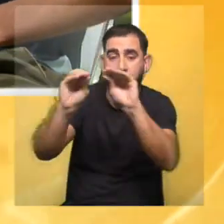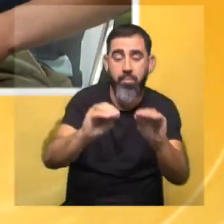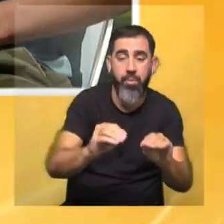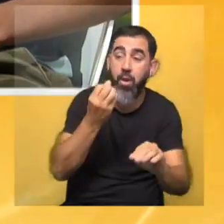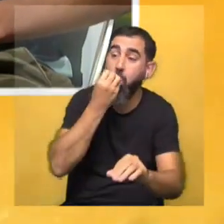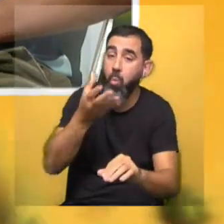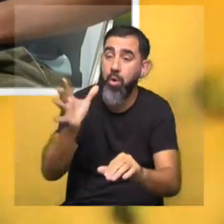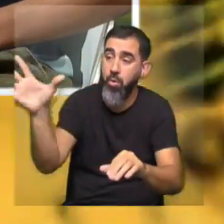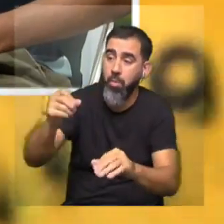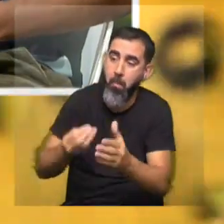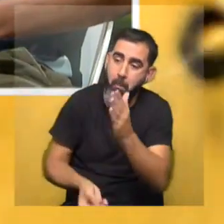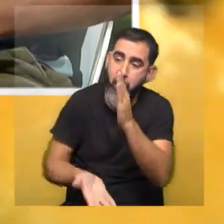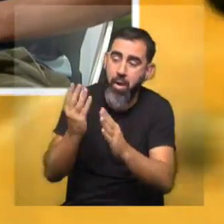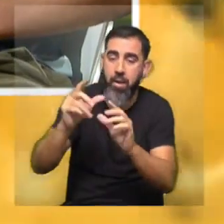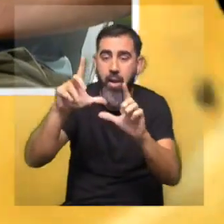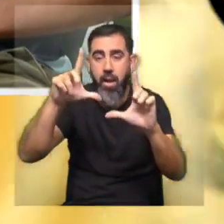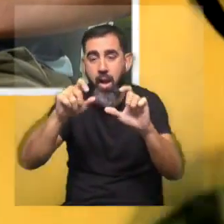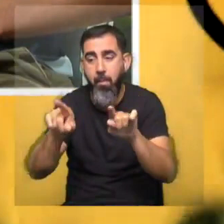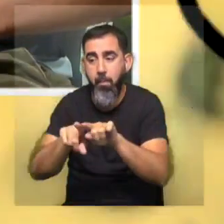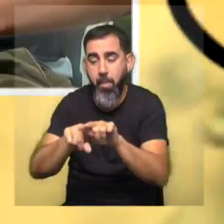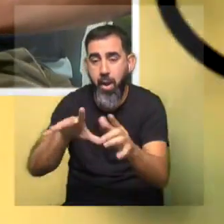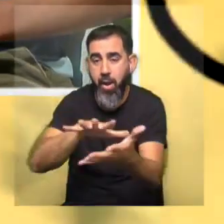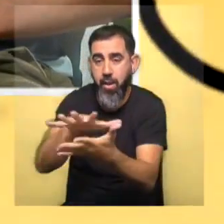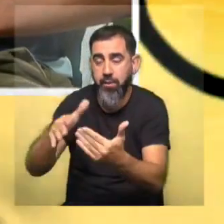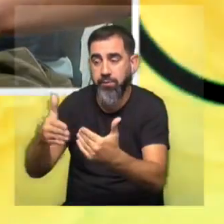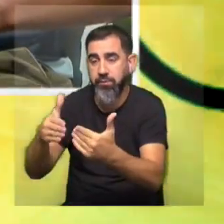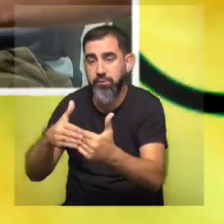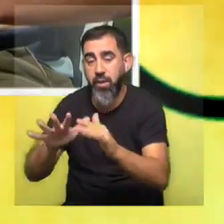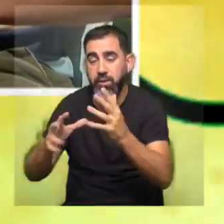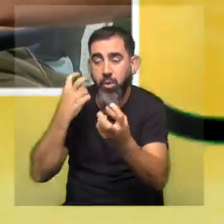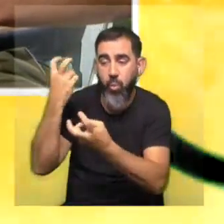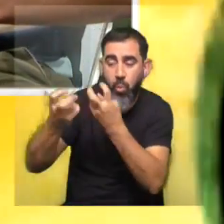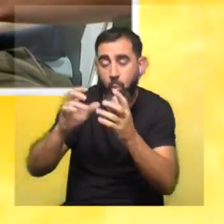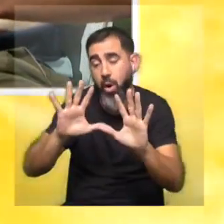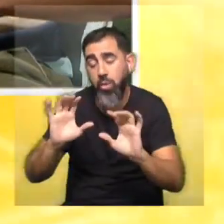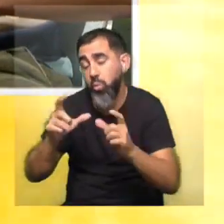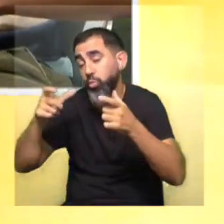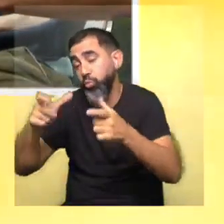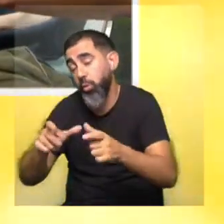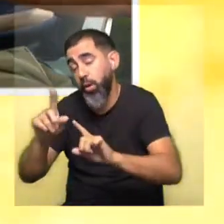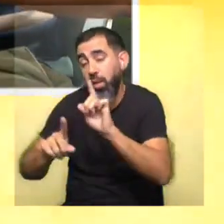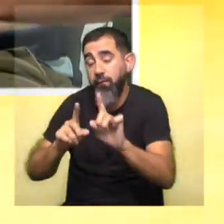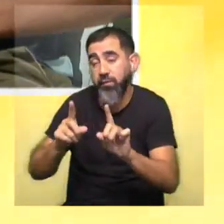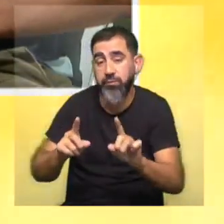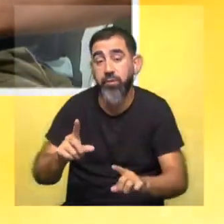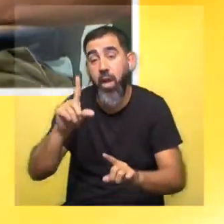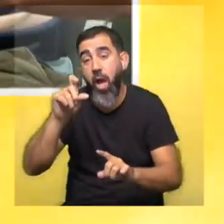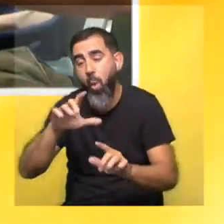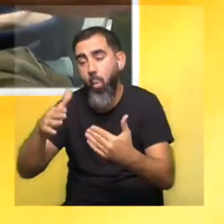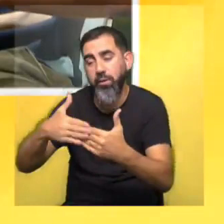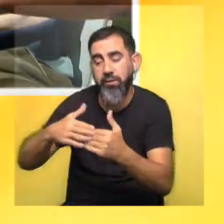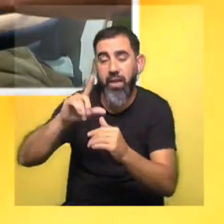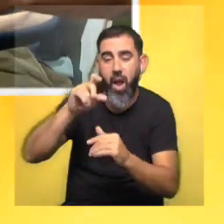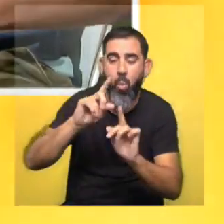está bueno, traemos más a ese mismo lugar. Y más o menos es así, buscando un poco senderos y agua. Lugares donde